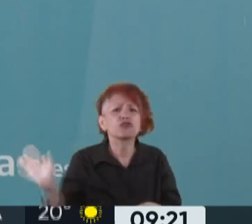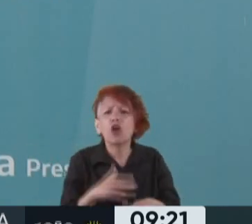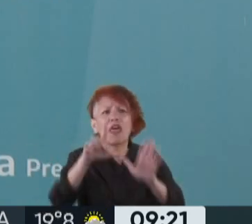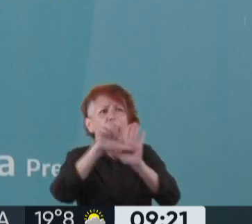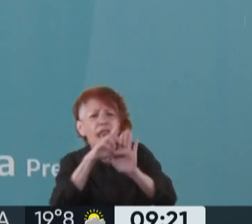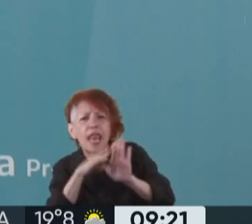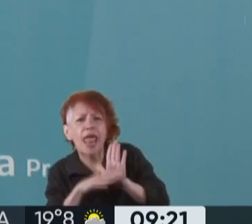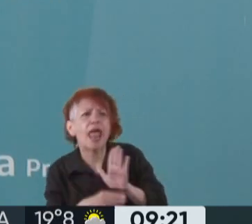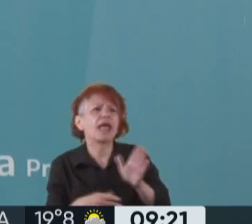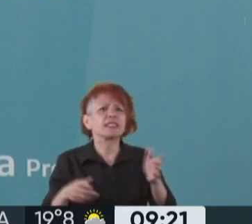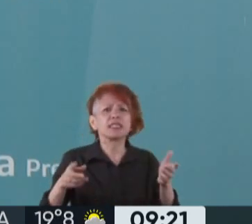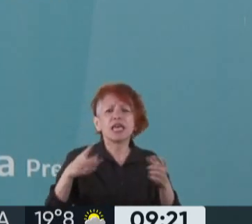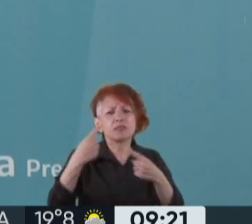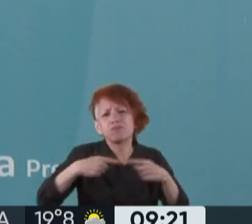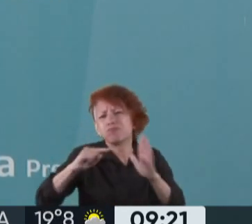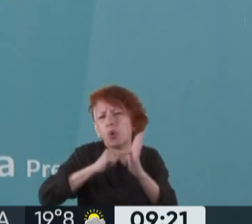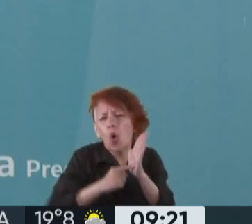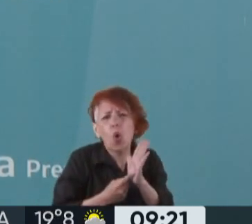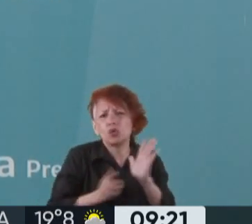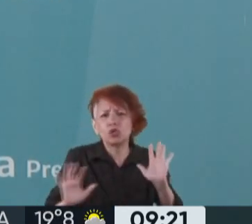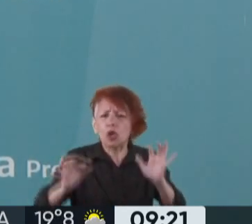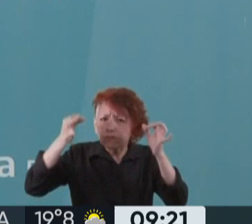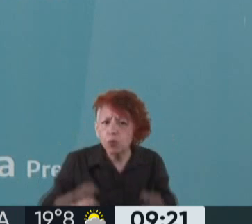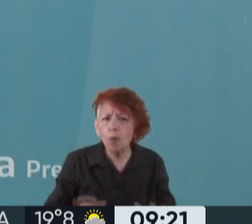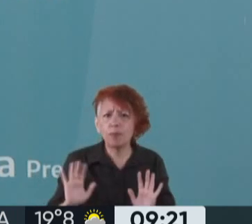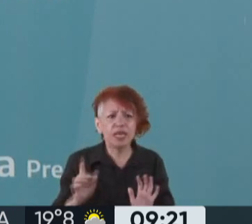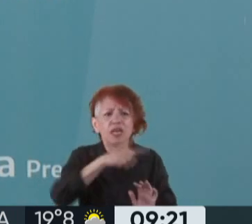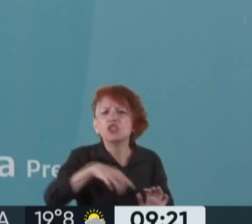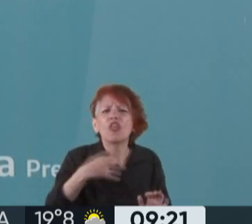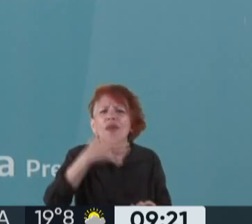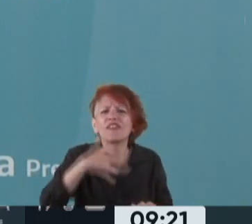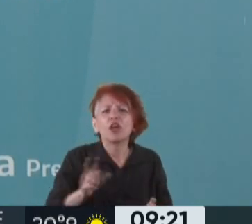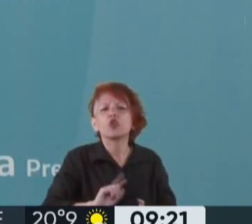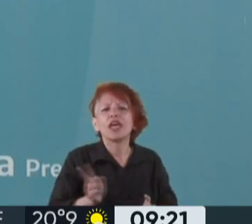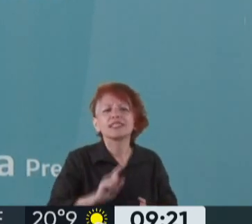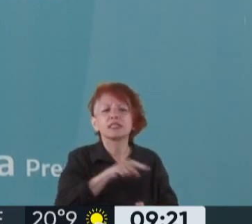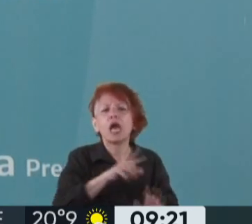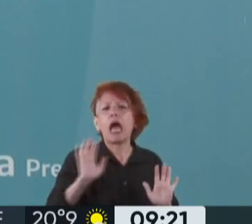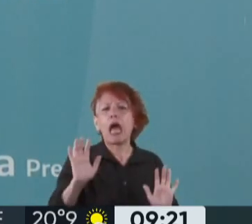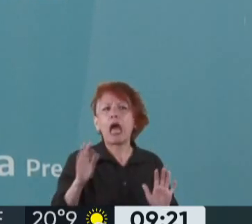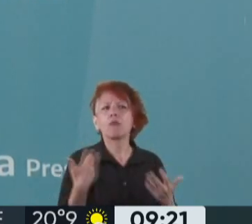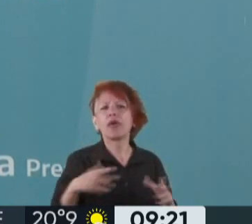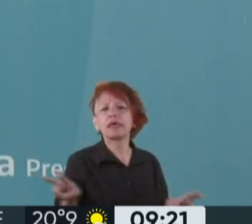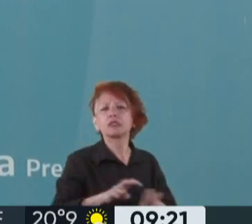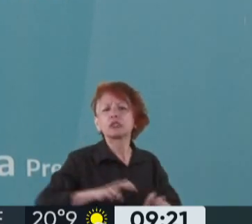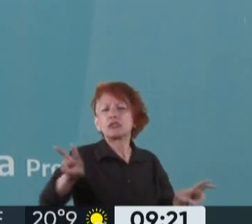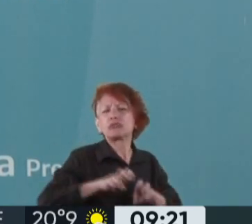leyes que hay vigentes, y que tienen también que entender que nadie tiene que tener un margen de ganancia extraordinaria por